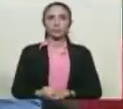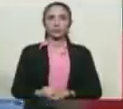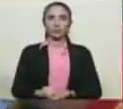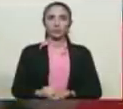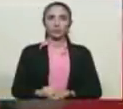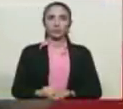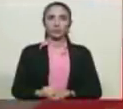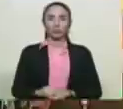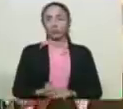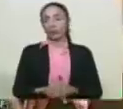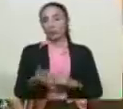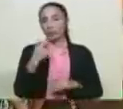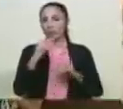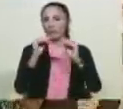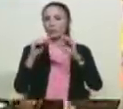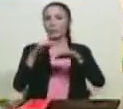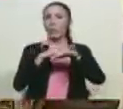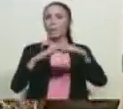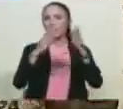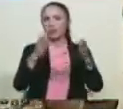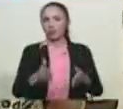Y yo le digo al ministro,